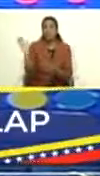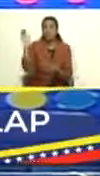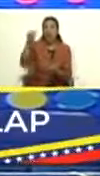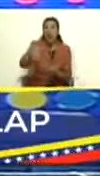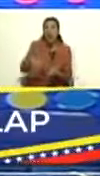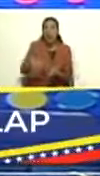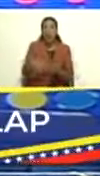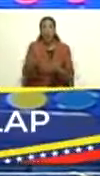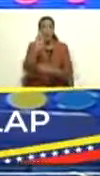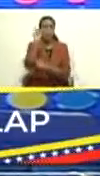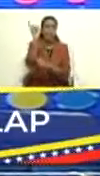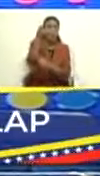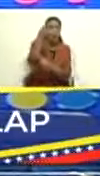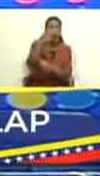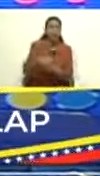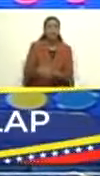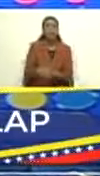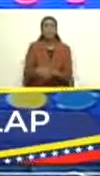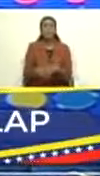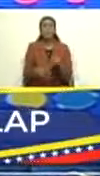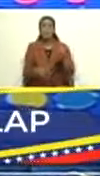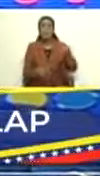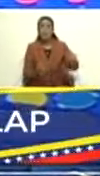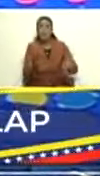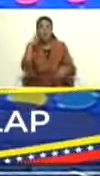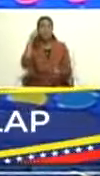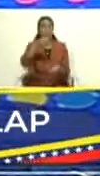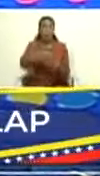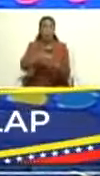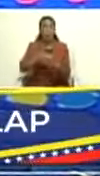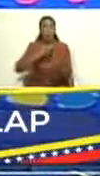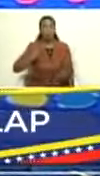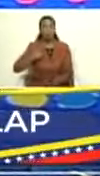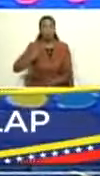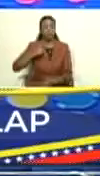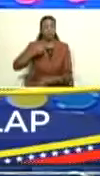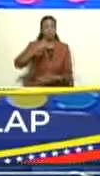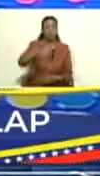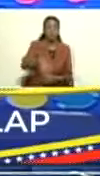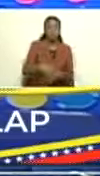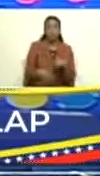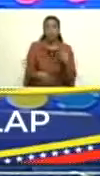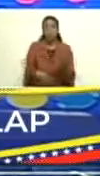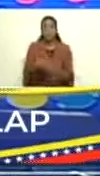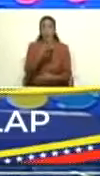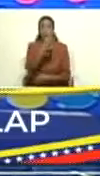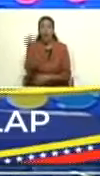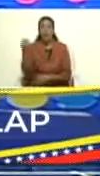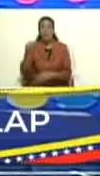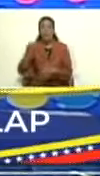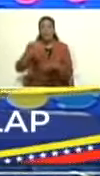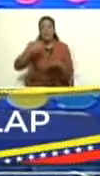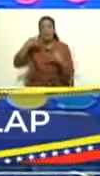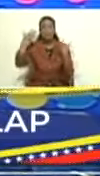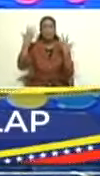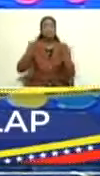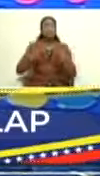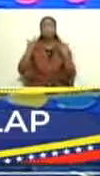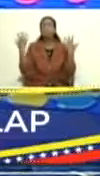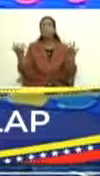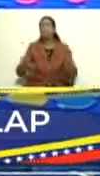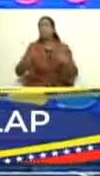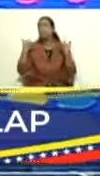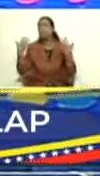del Guárico. Hemos llegado al Guárico con 40 grados de